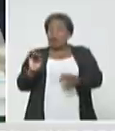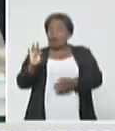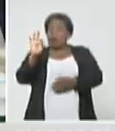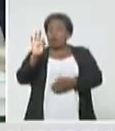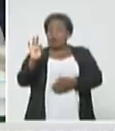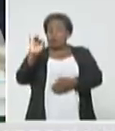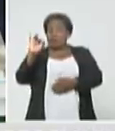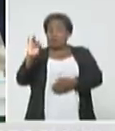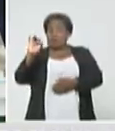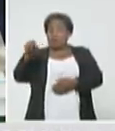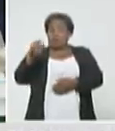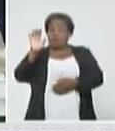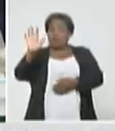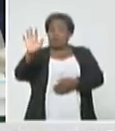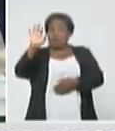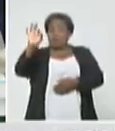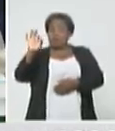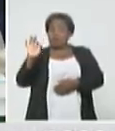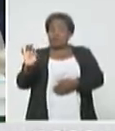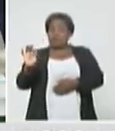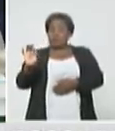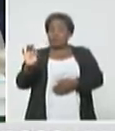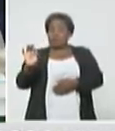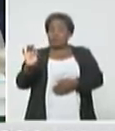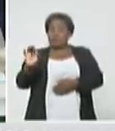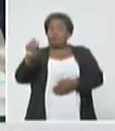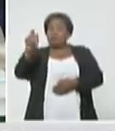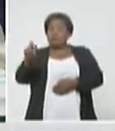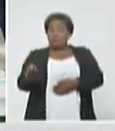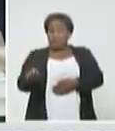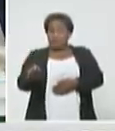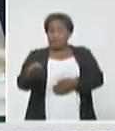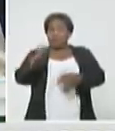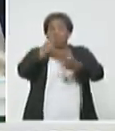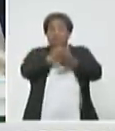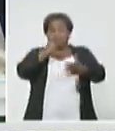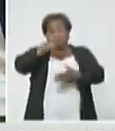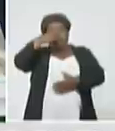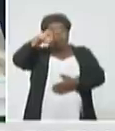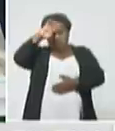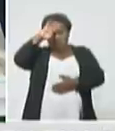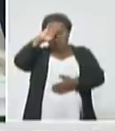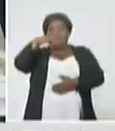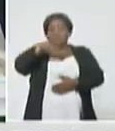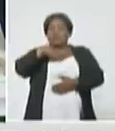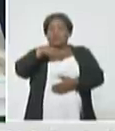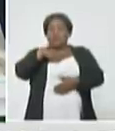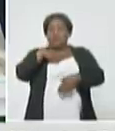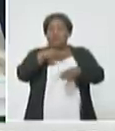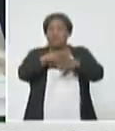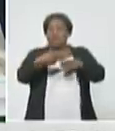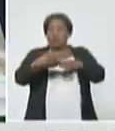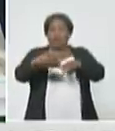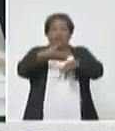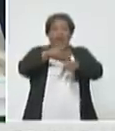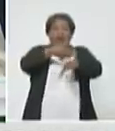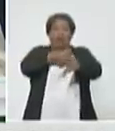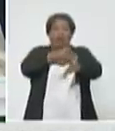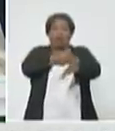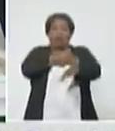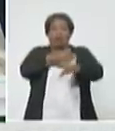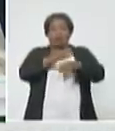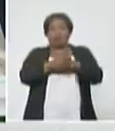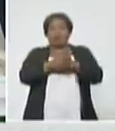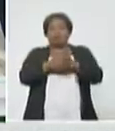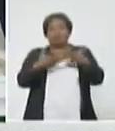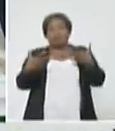87,5% de todas las personas que se han diagnosticado en Cuba tienen como antecedente la